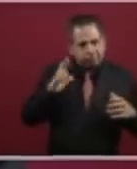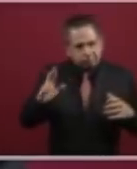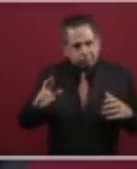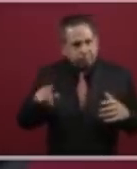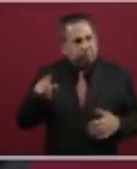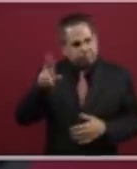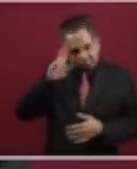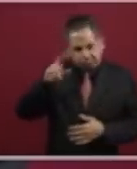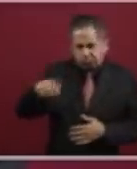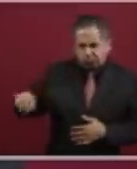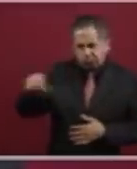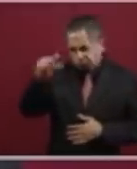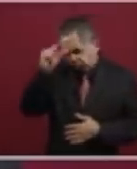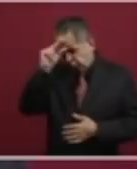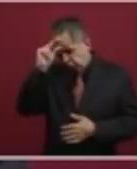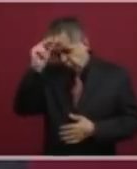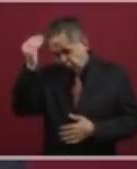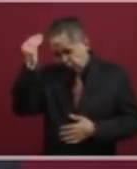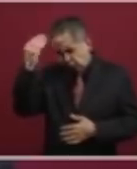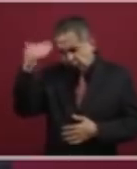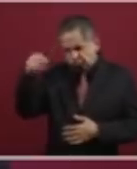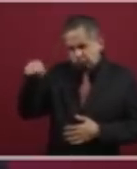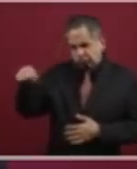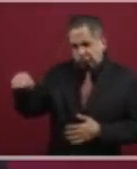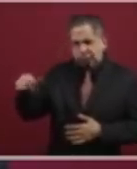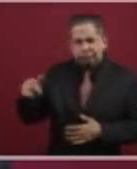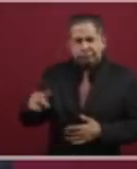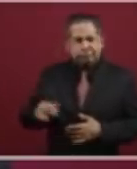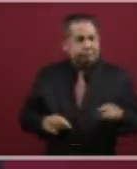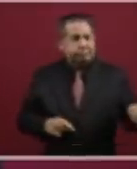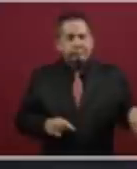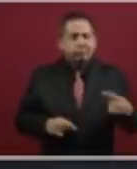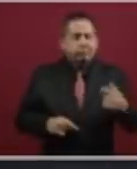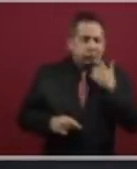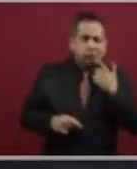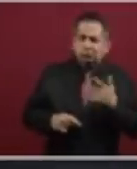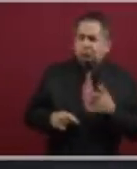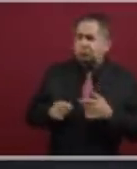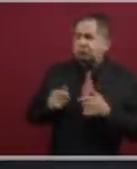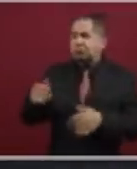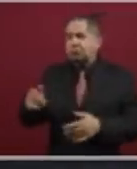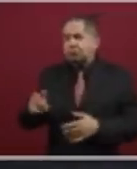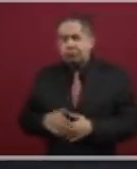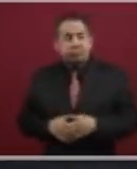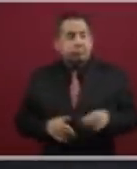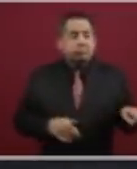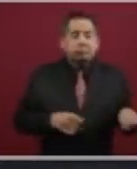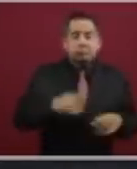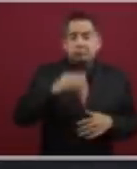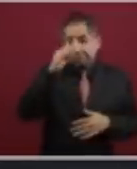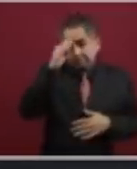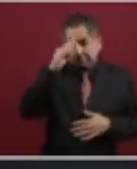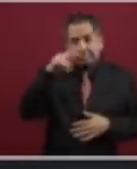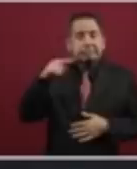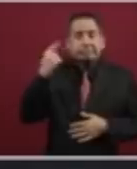sabio, entonces menosprecian al pueblo, piensan que cualquiera puede manipular al